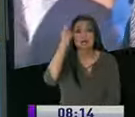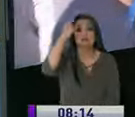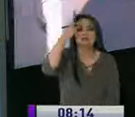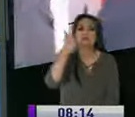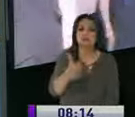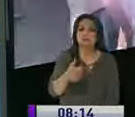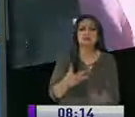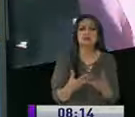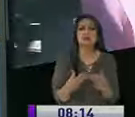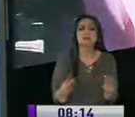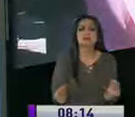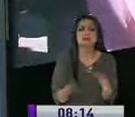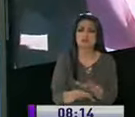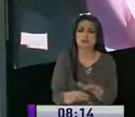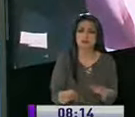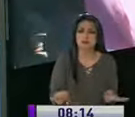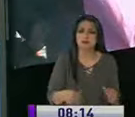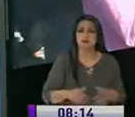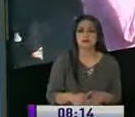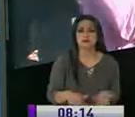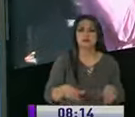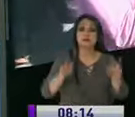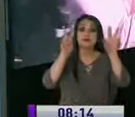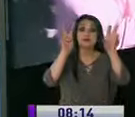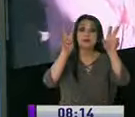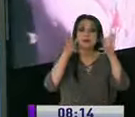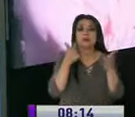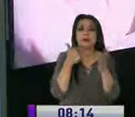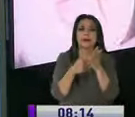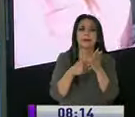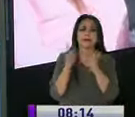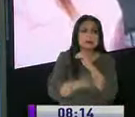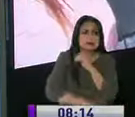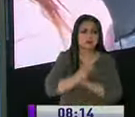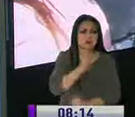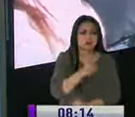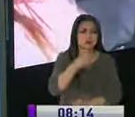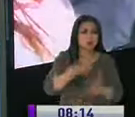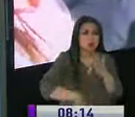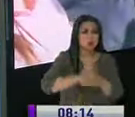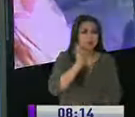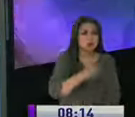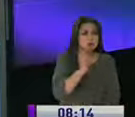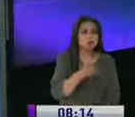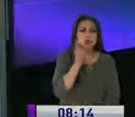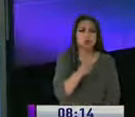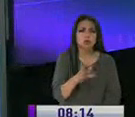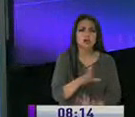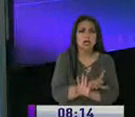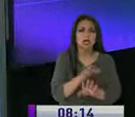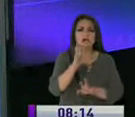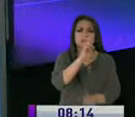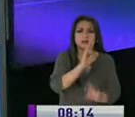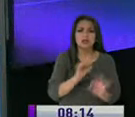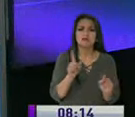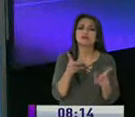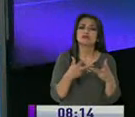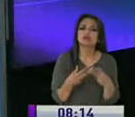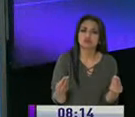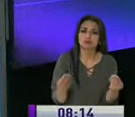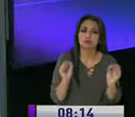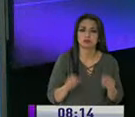que dar soluciones. No solamente en este caso hay que castigarlos con las multas respectivas porque están sobre la ley, sino encontrar